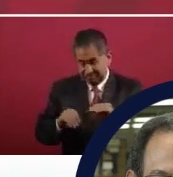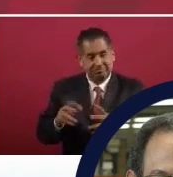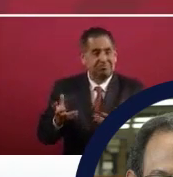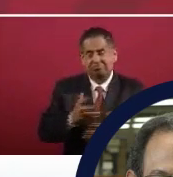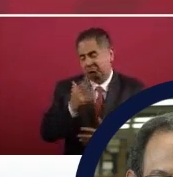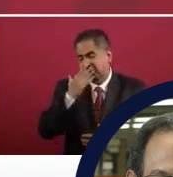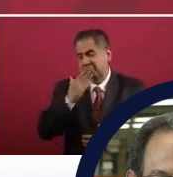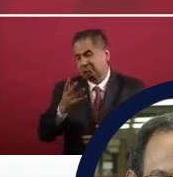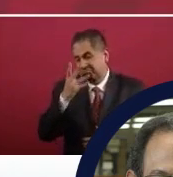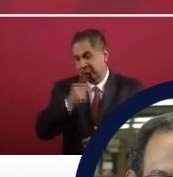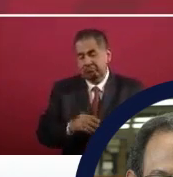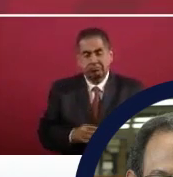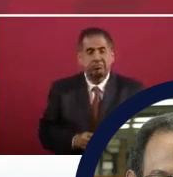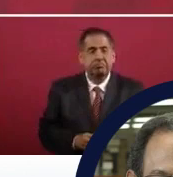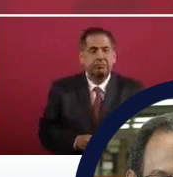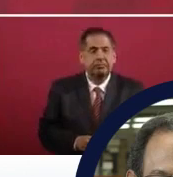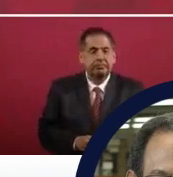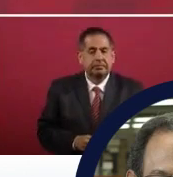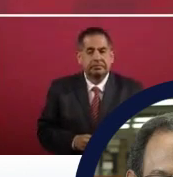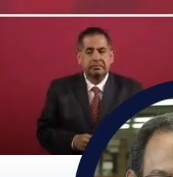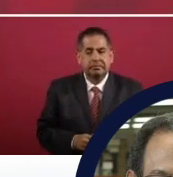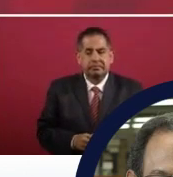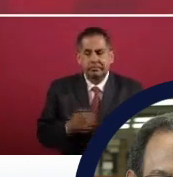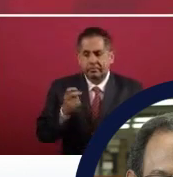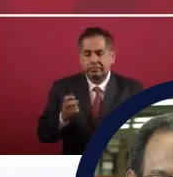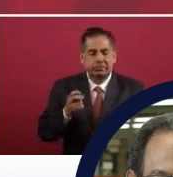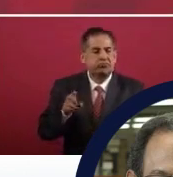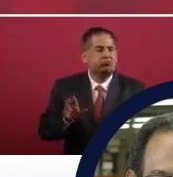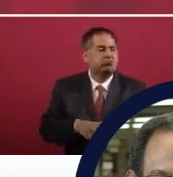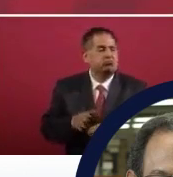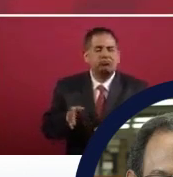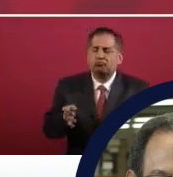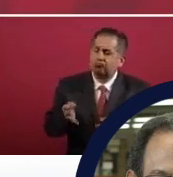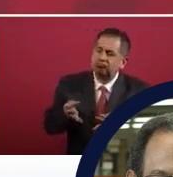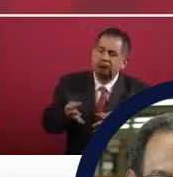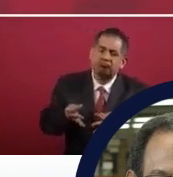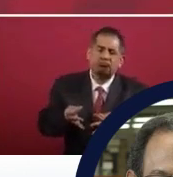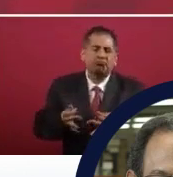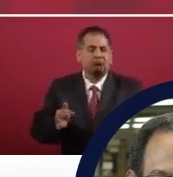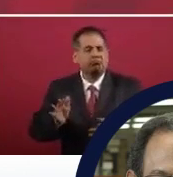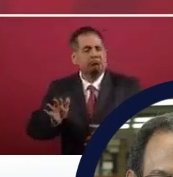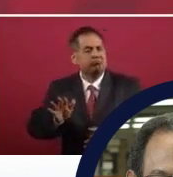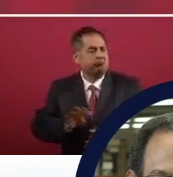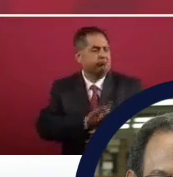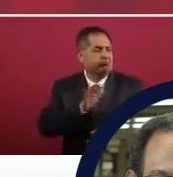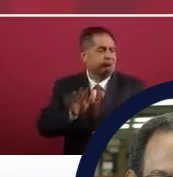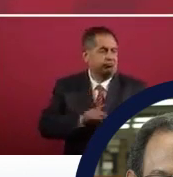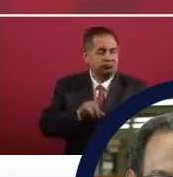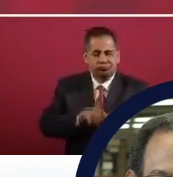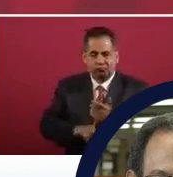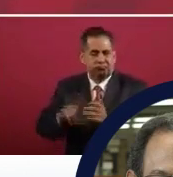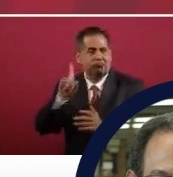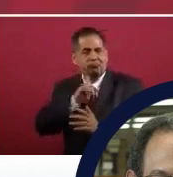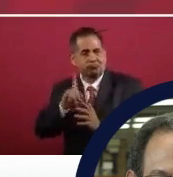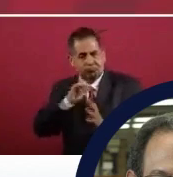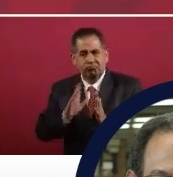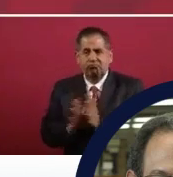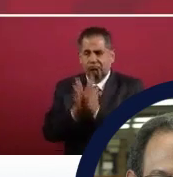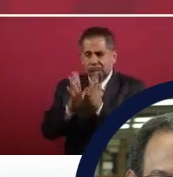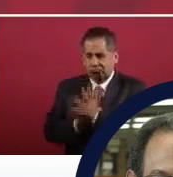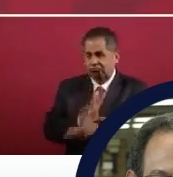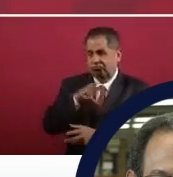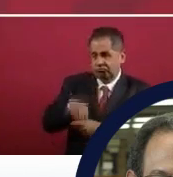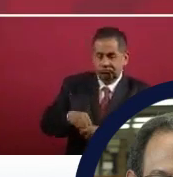ahí se tiene que armar la política. La ciudadanía sigue siendo marginal y le doy un ejemplo,